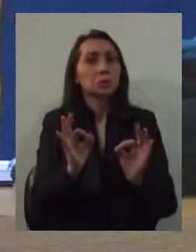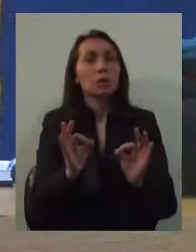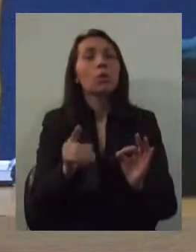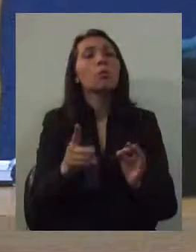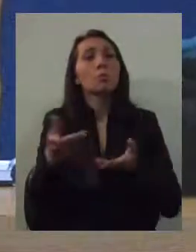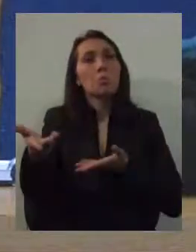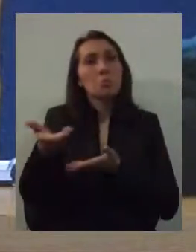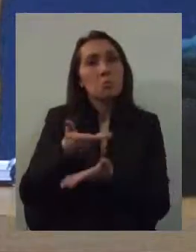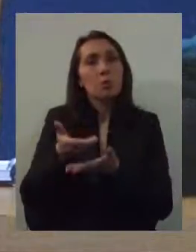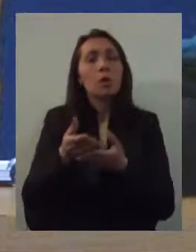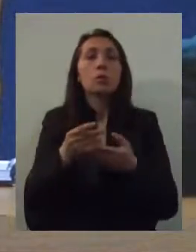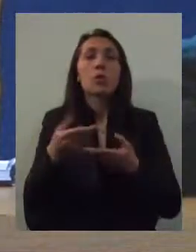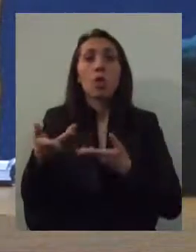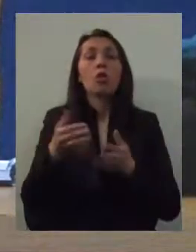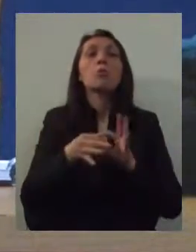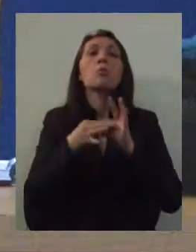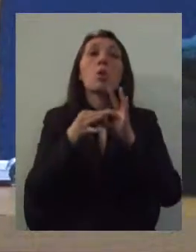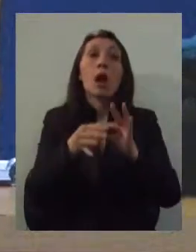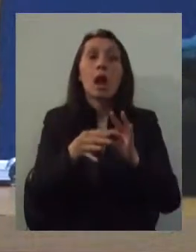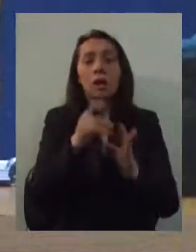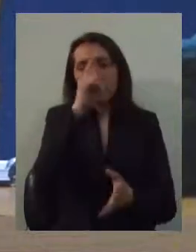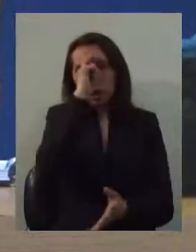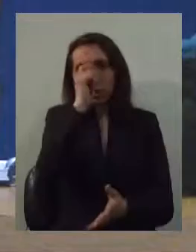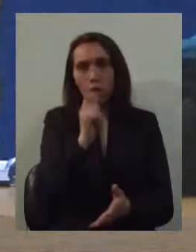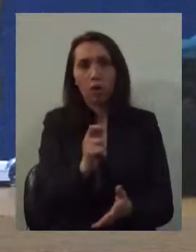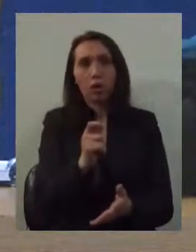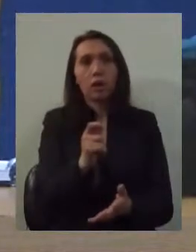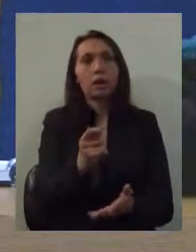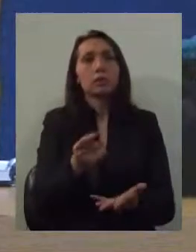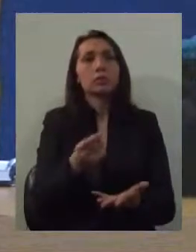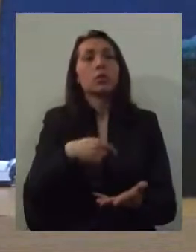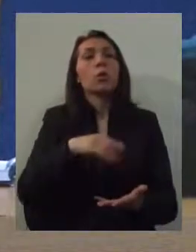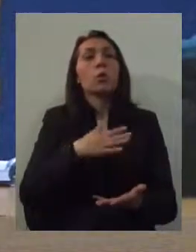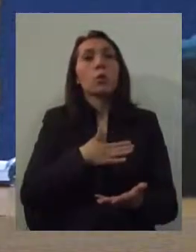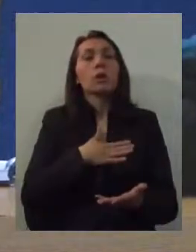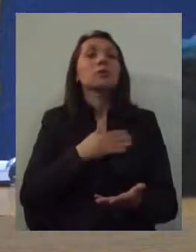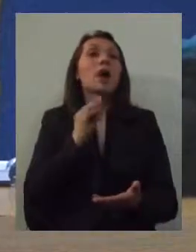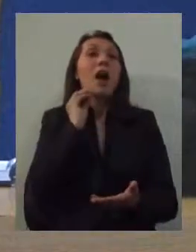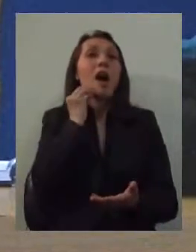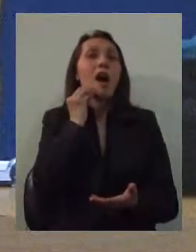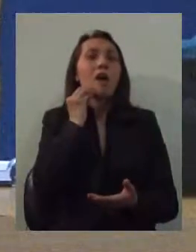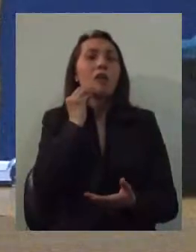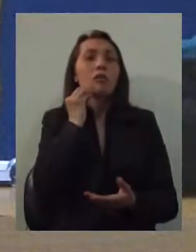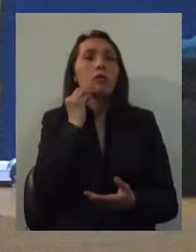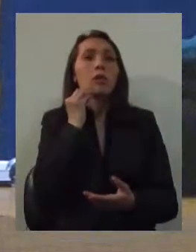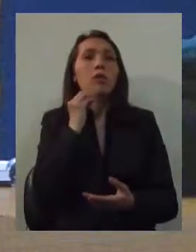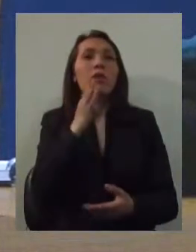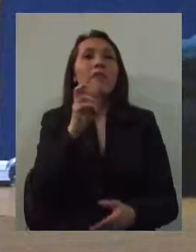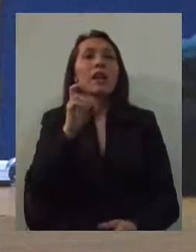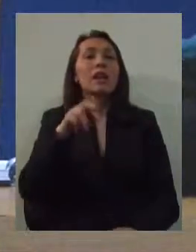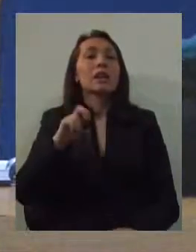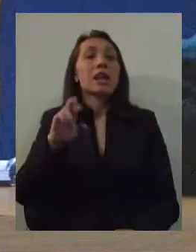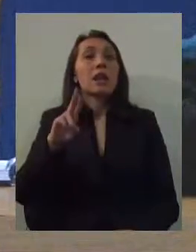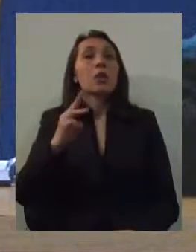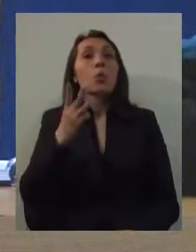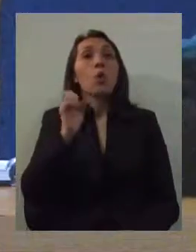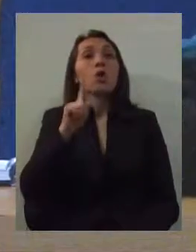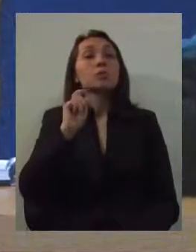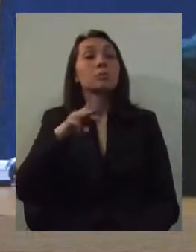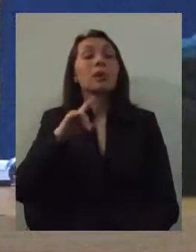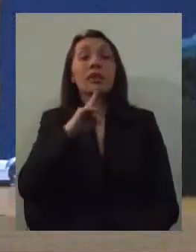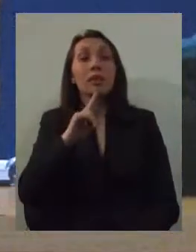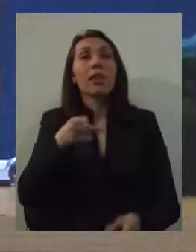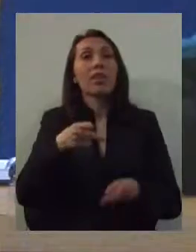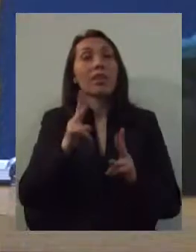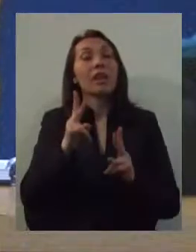interpelamos mutuamente. Les agradezco además la tolerancia. Nuestro abuelo académico Werner Goldschmidt, de Derecho